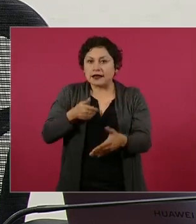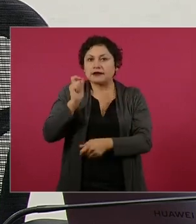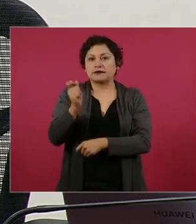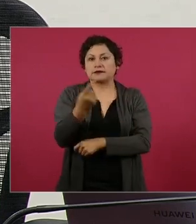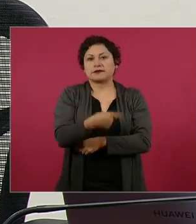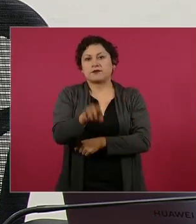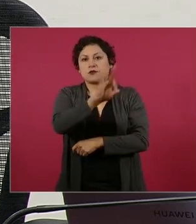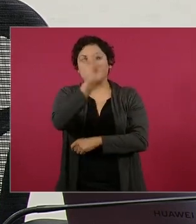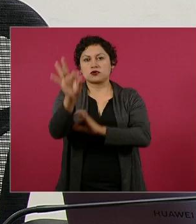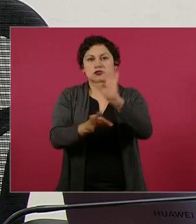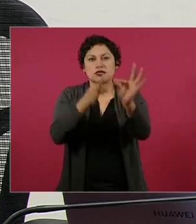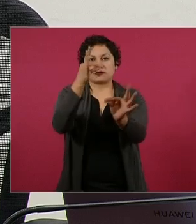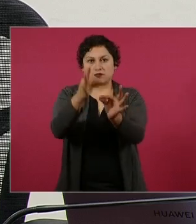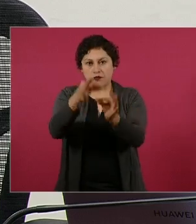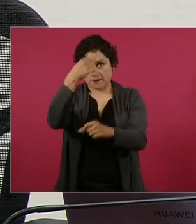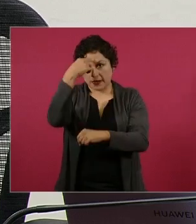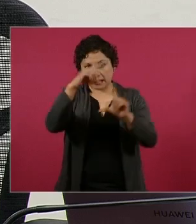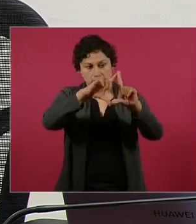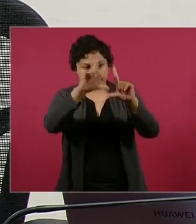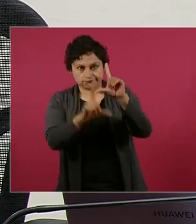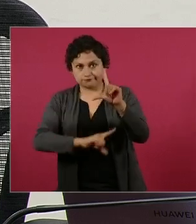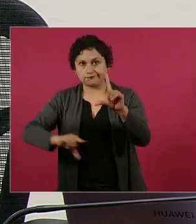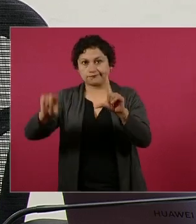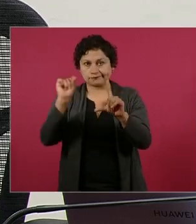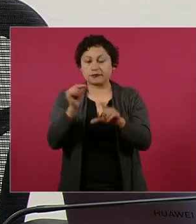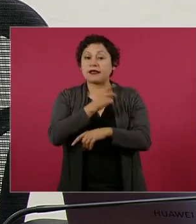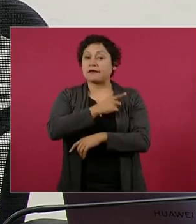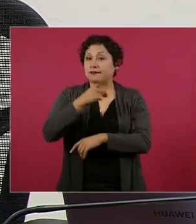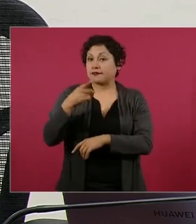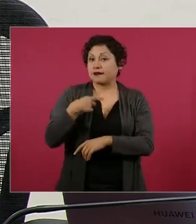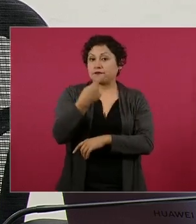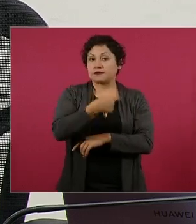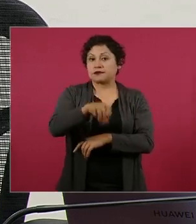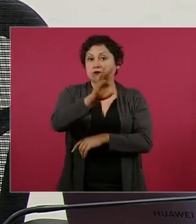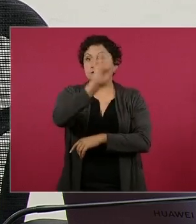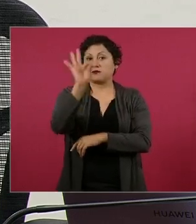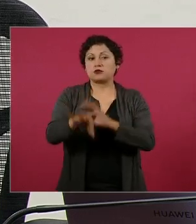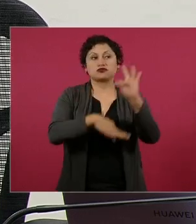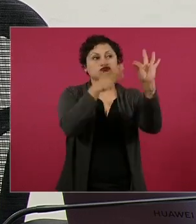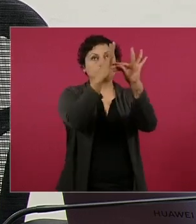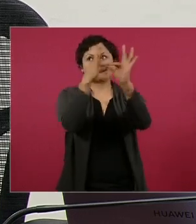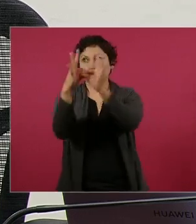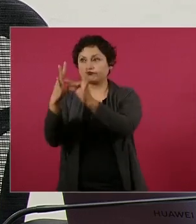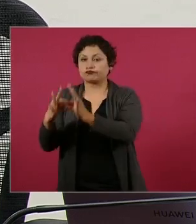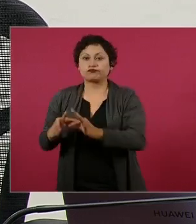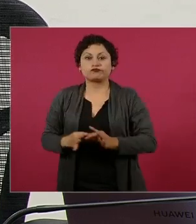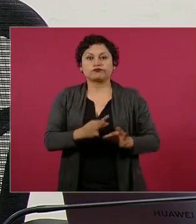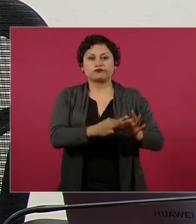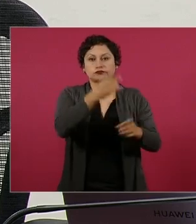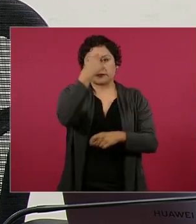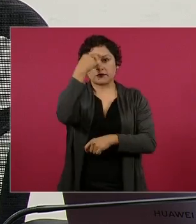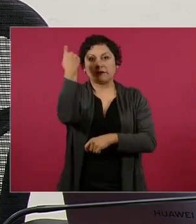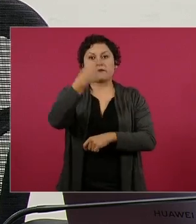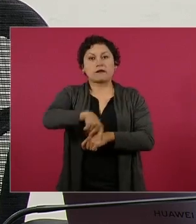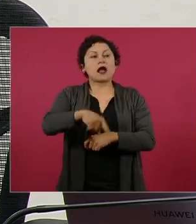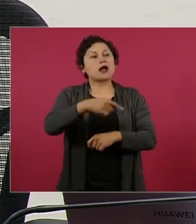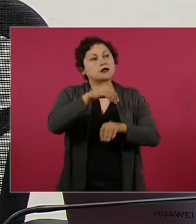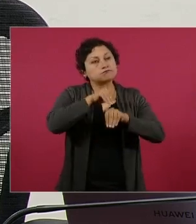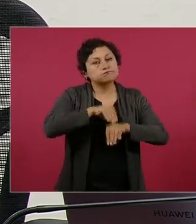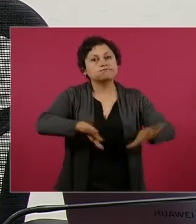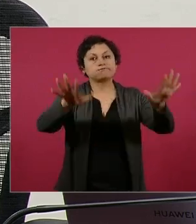República tiene que estar habilitado al 100%, que tenemos todas las capacidades de comunicación.